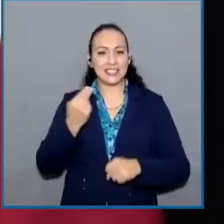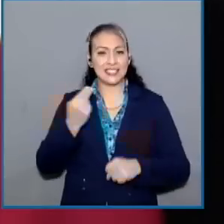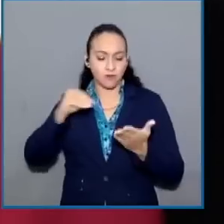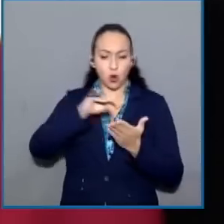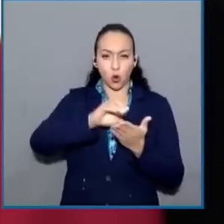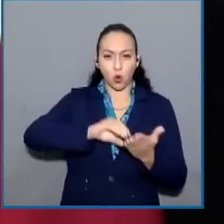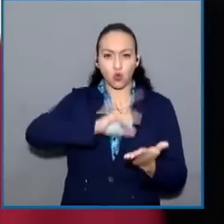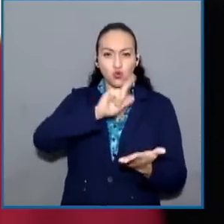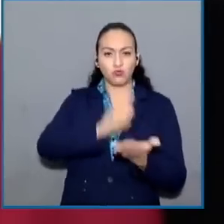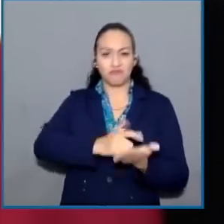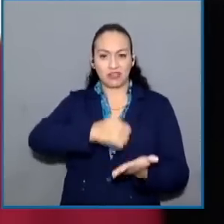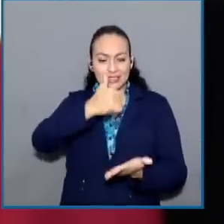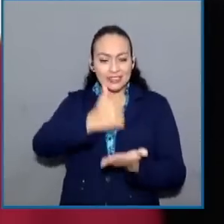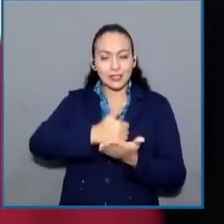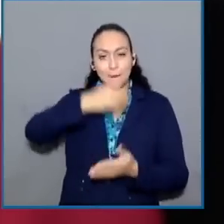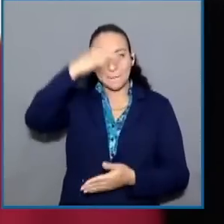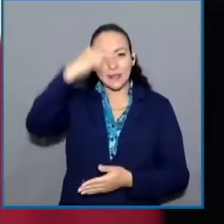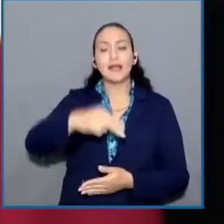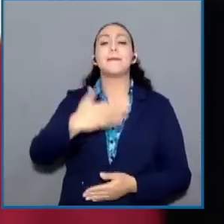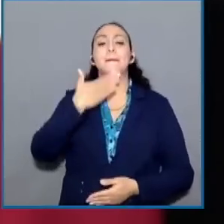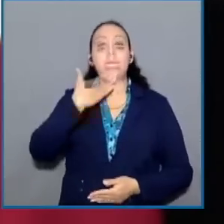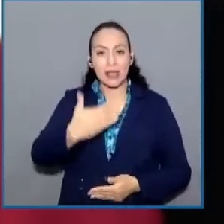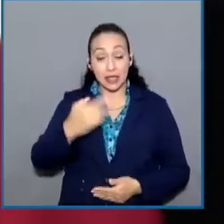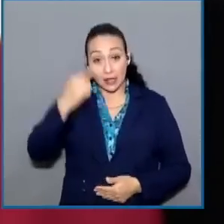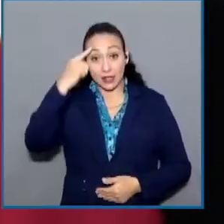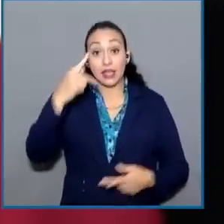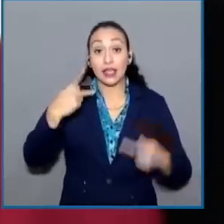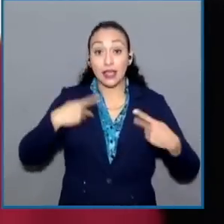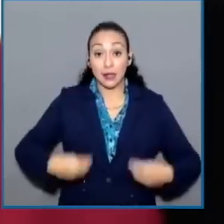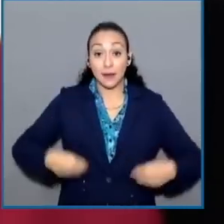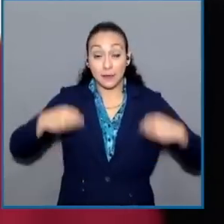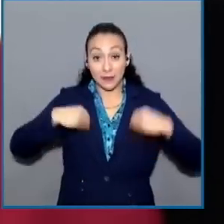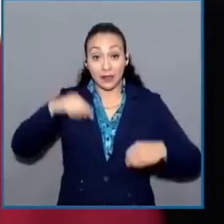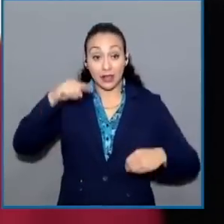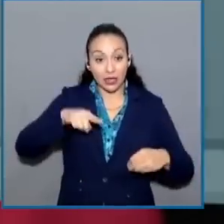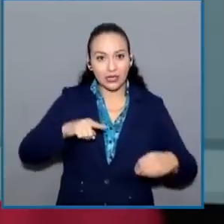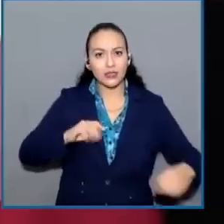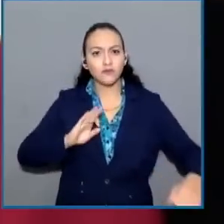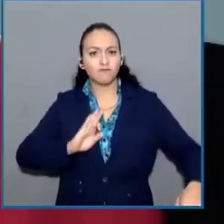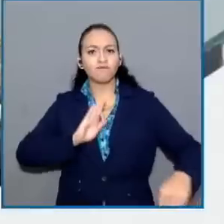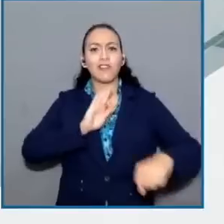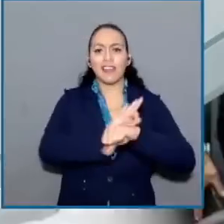y poder a las y los habitantes de la Ciudad de México.